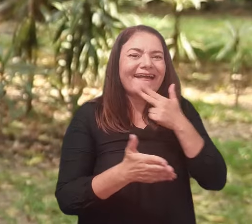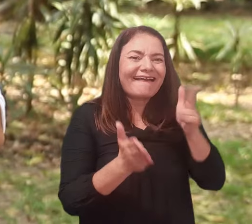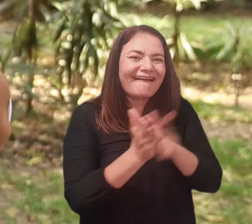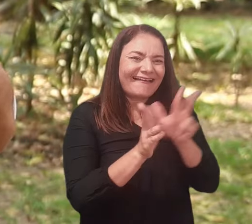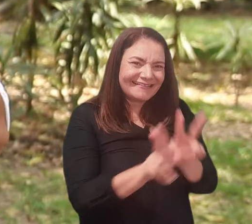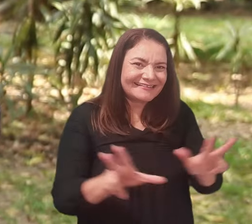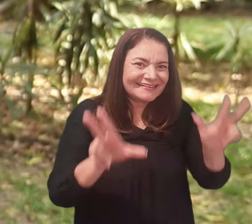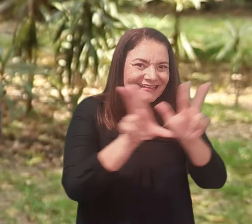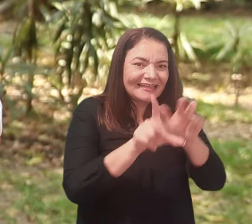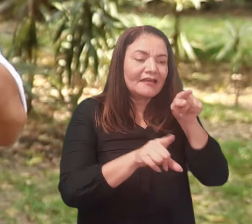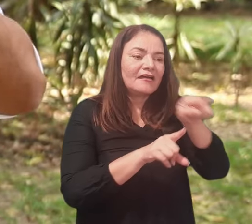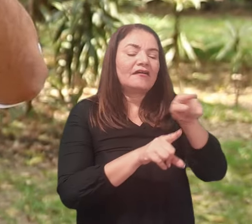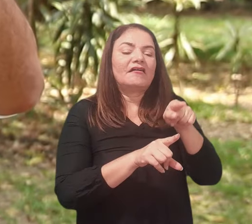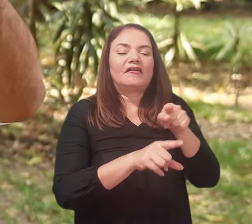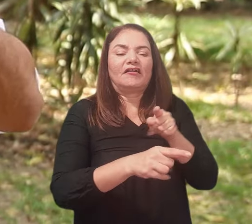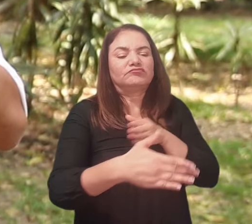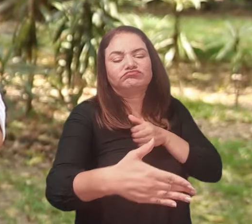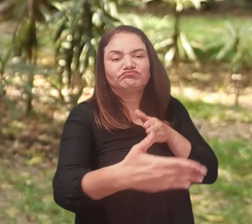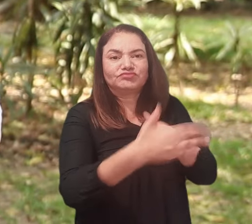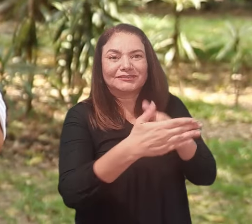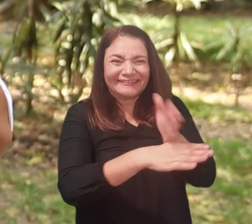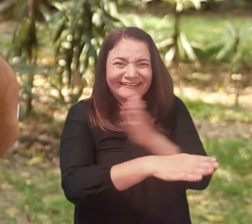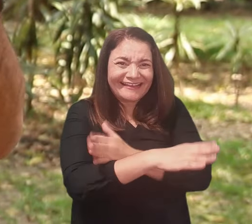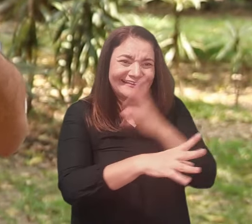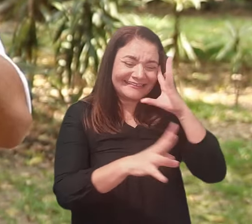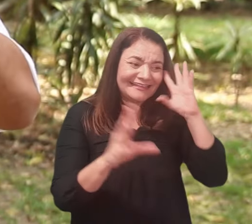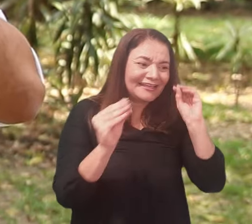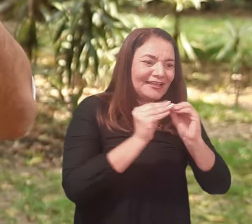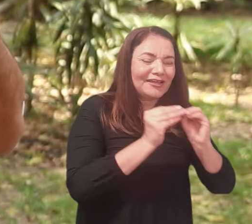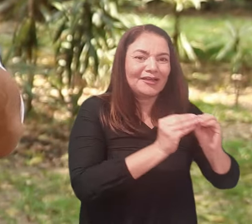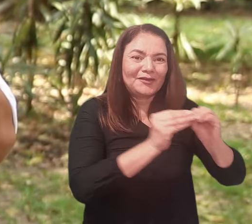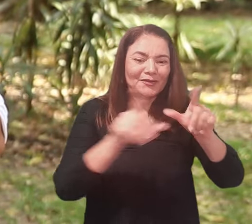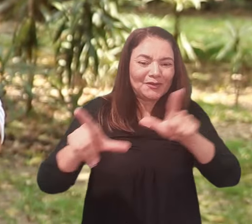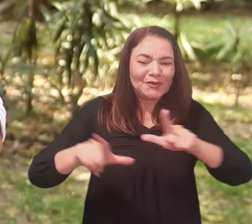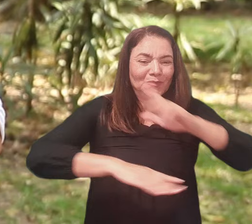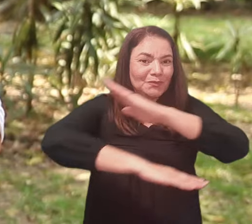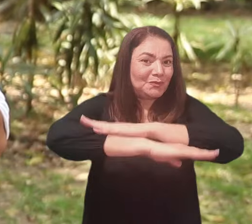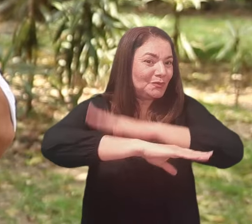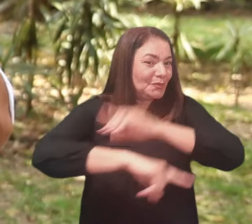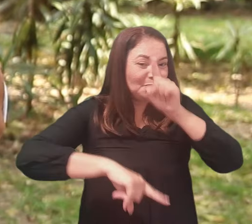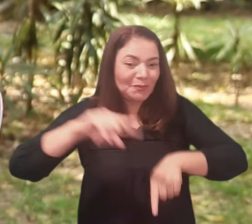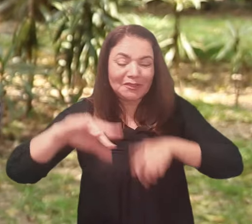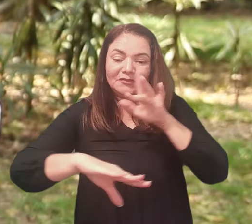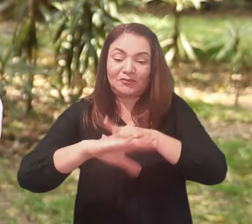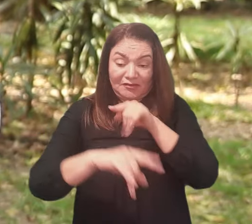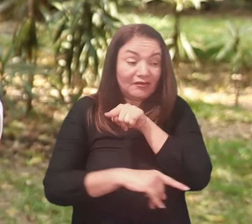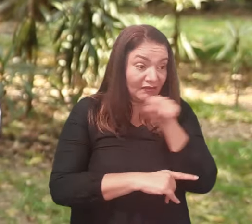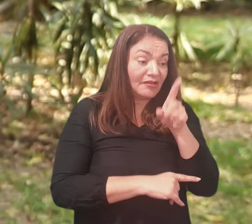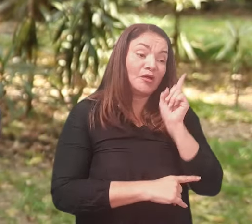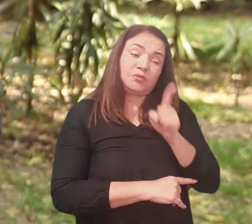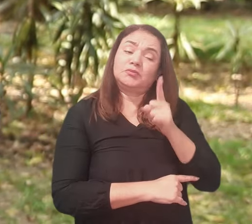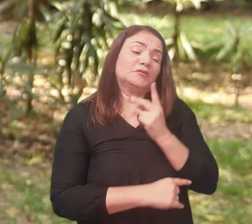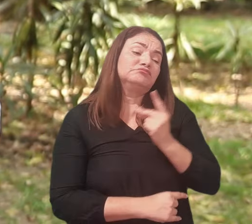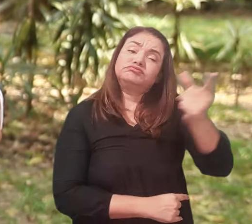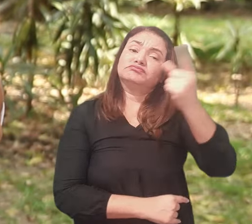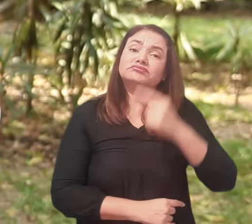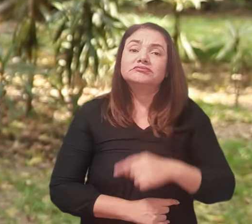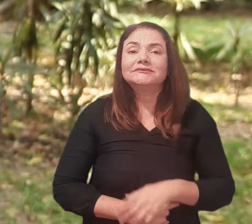transgredido la carta las Naciones Unidas y el derecho internacional consuetudinario de inviolabilidad de las eh de las embajadas y misiones